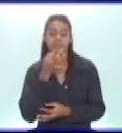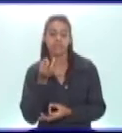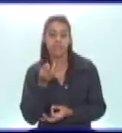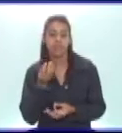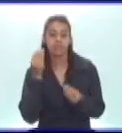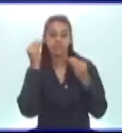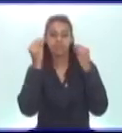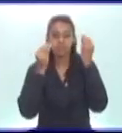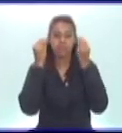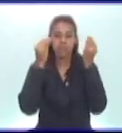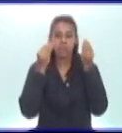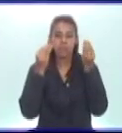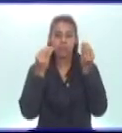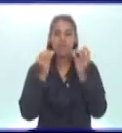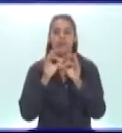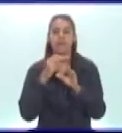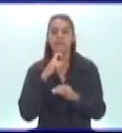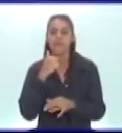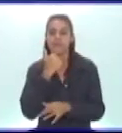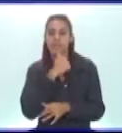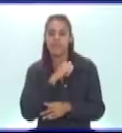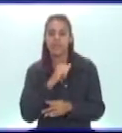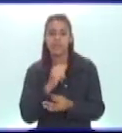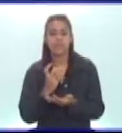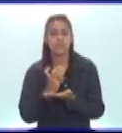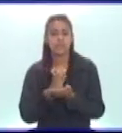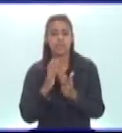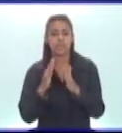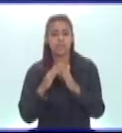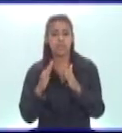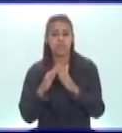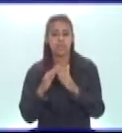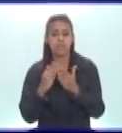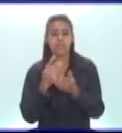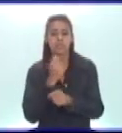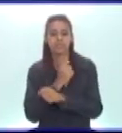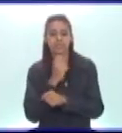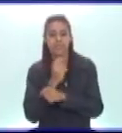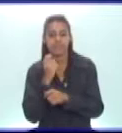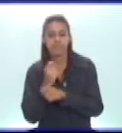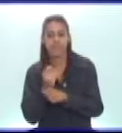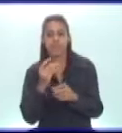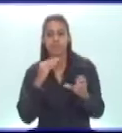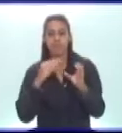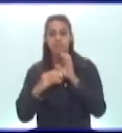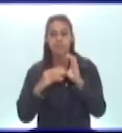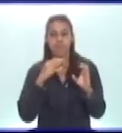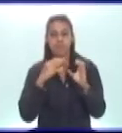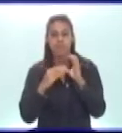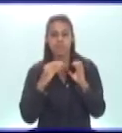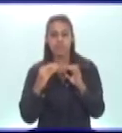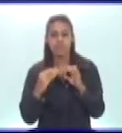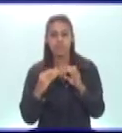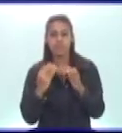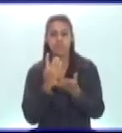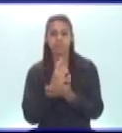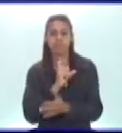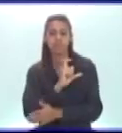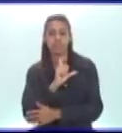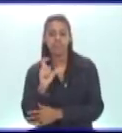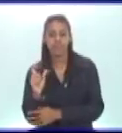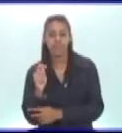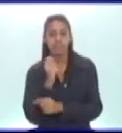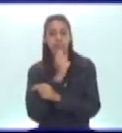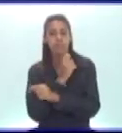por facilitar desde el hogar un entorno educativo mediante la comunicación que han mantenido en todo momento con la escuela, con